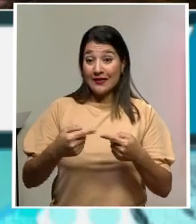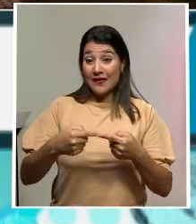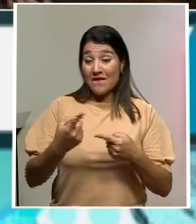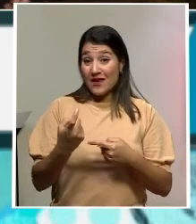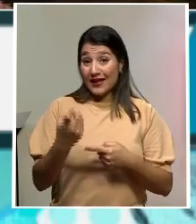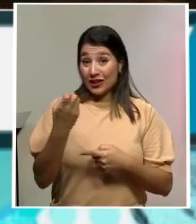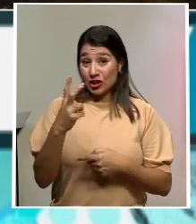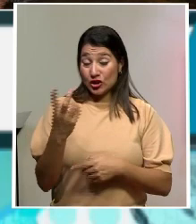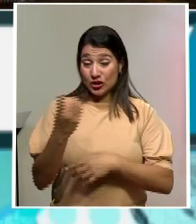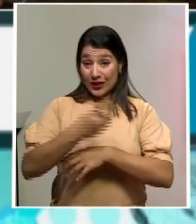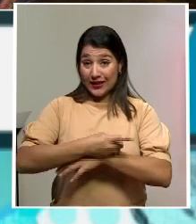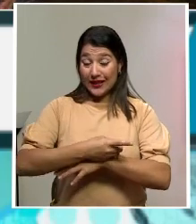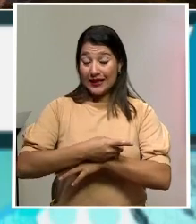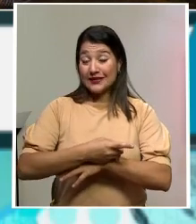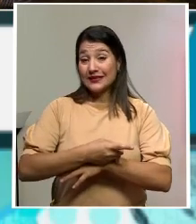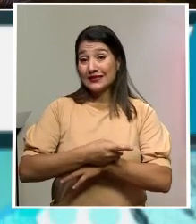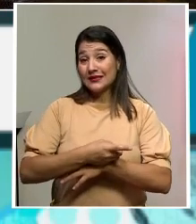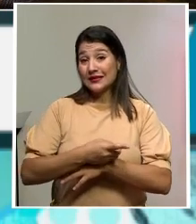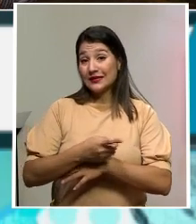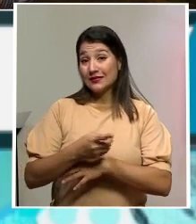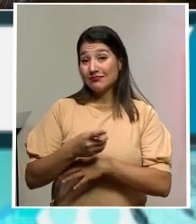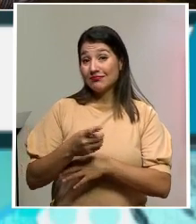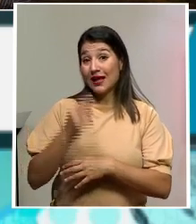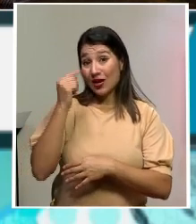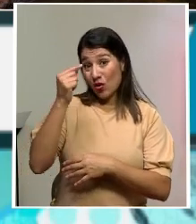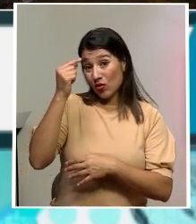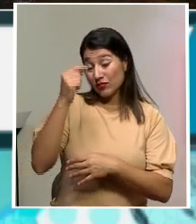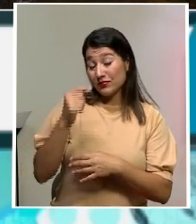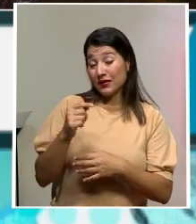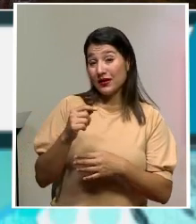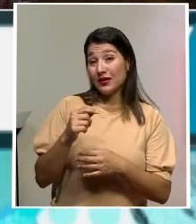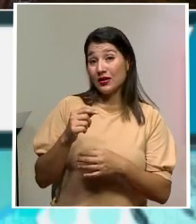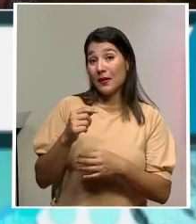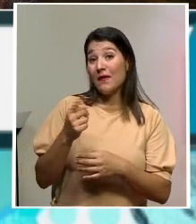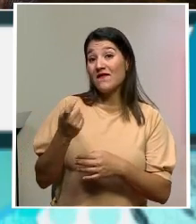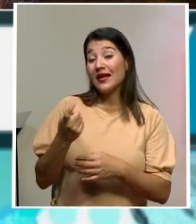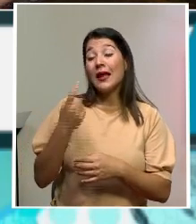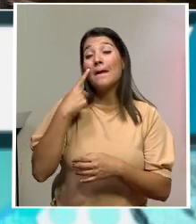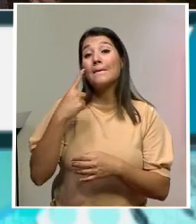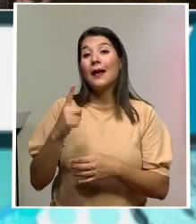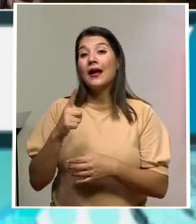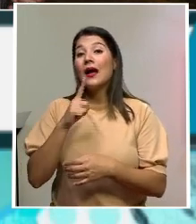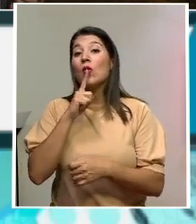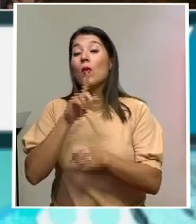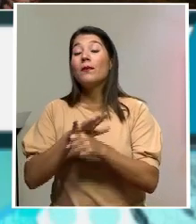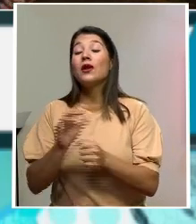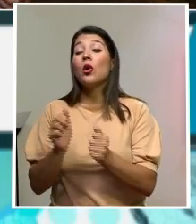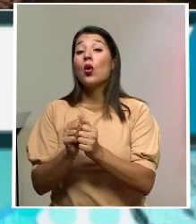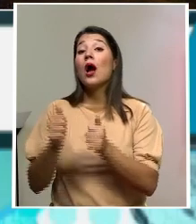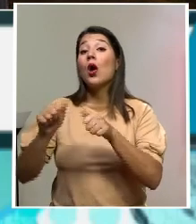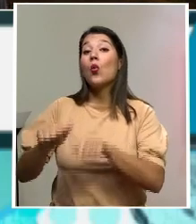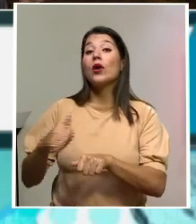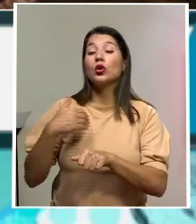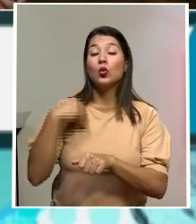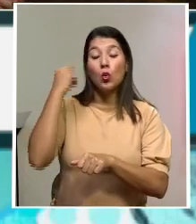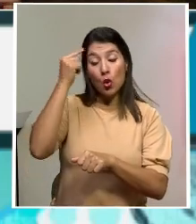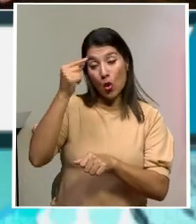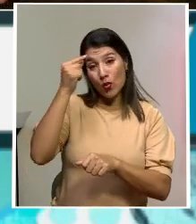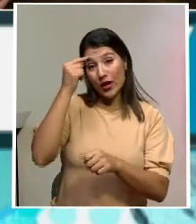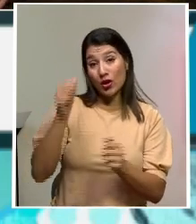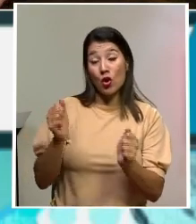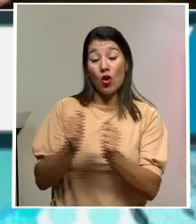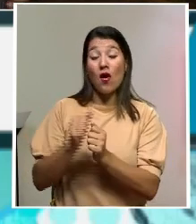gobierno. Sin embargo, bueno, evidentemente no se va a cumplir, los proyectos no van a estar listos y tendremos que ver también qué